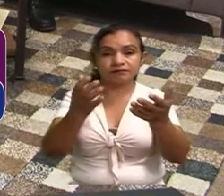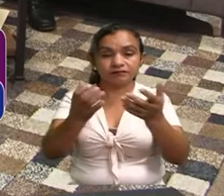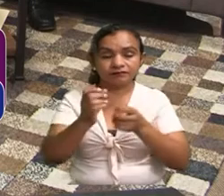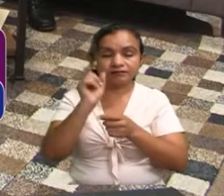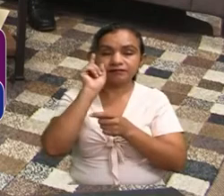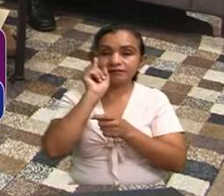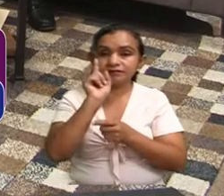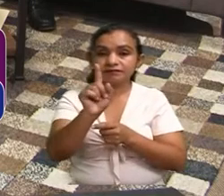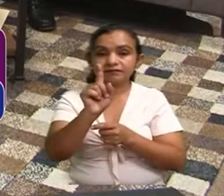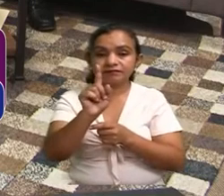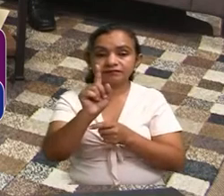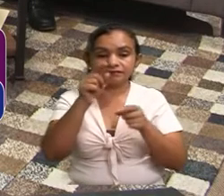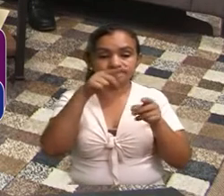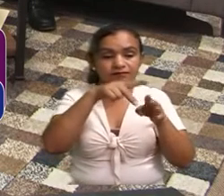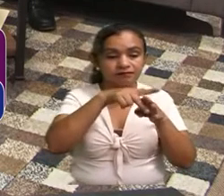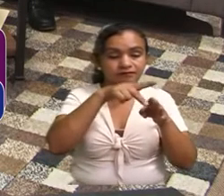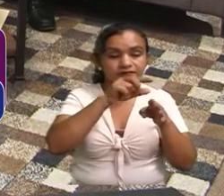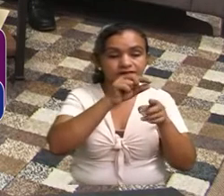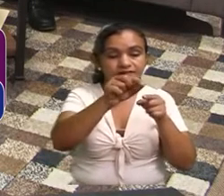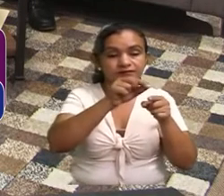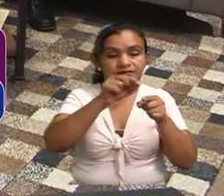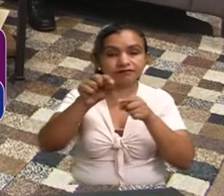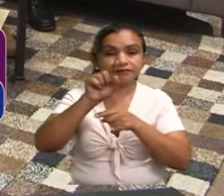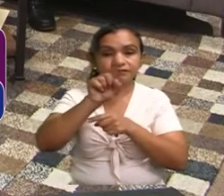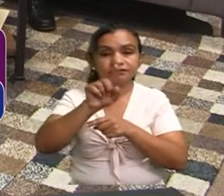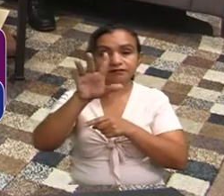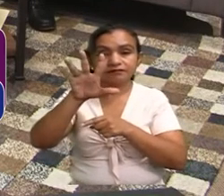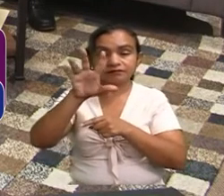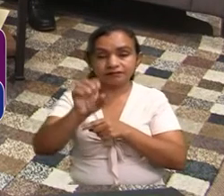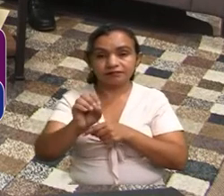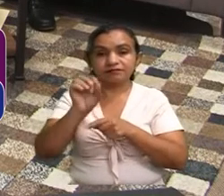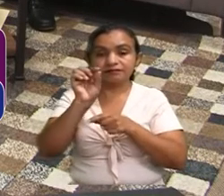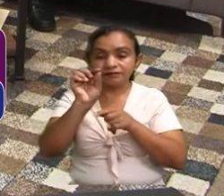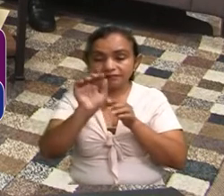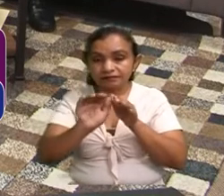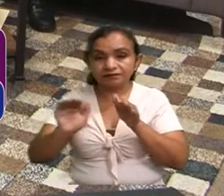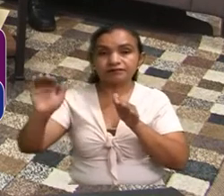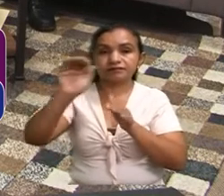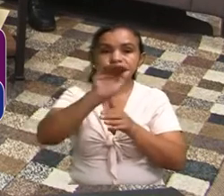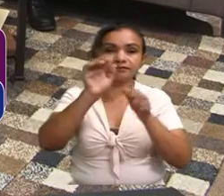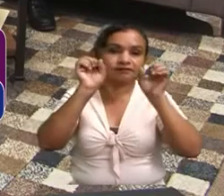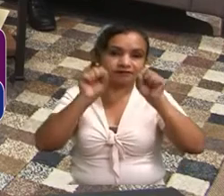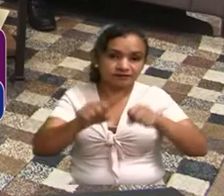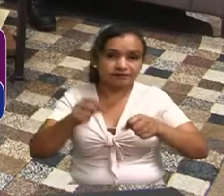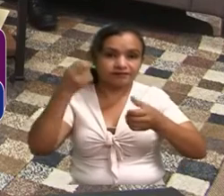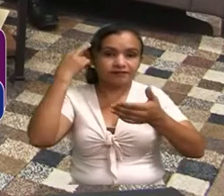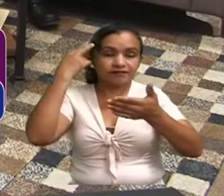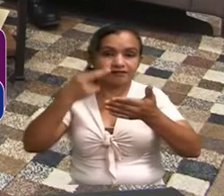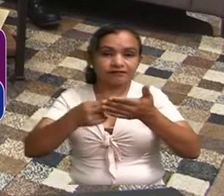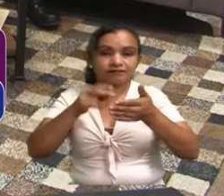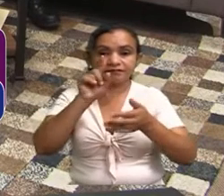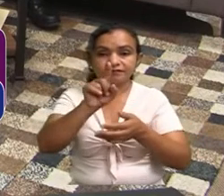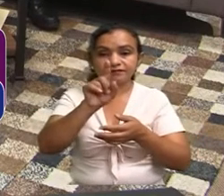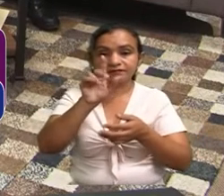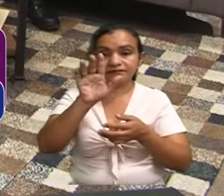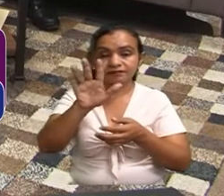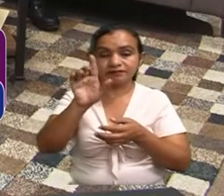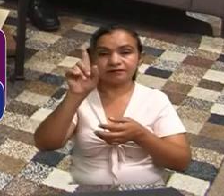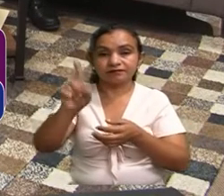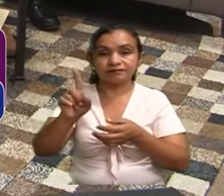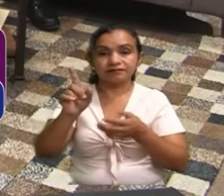uno por cada municipio, es decir, a 150 y un poquito más, porque recordad que tenemos 151